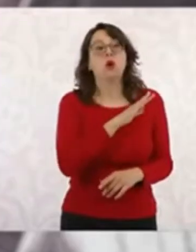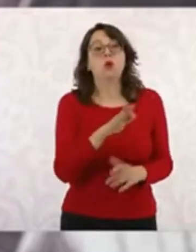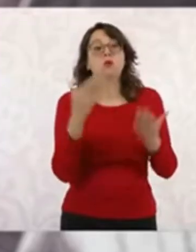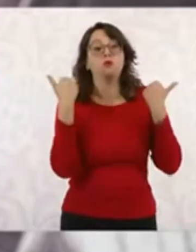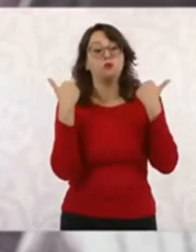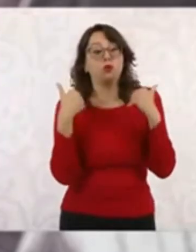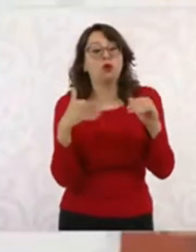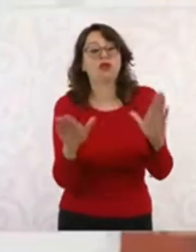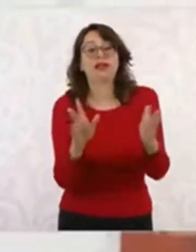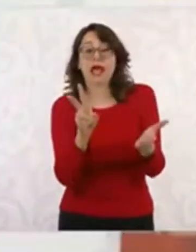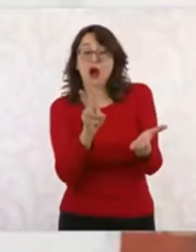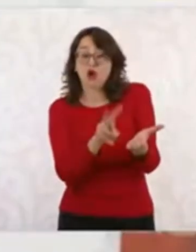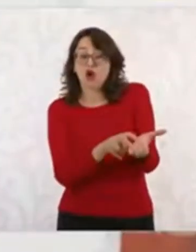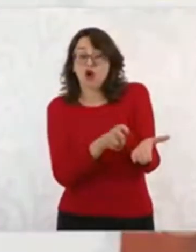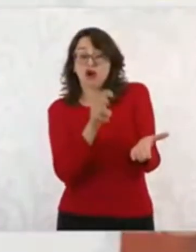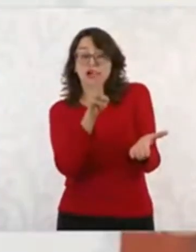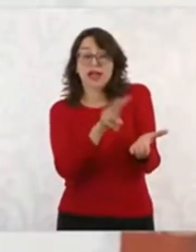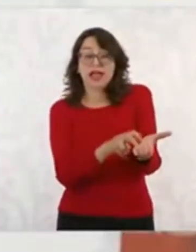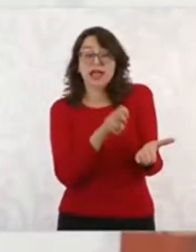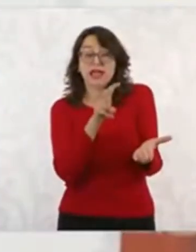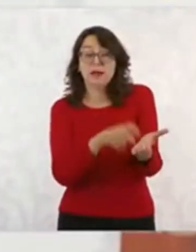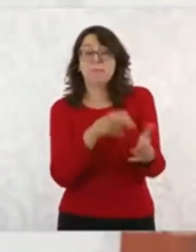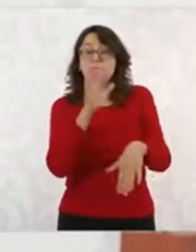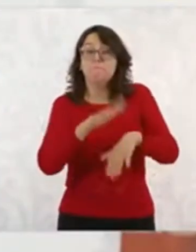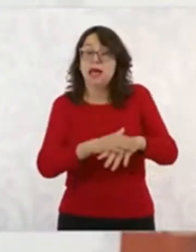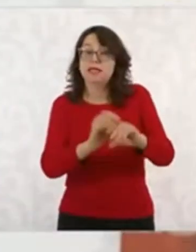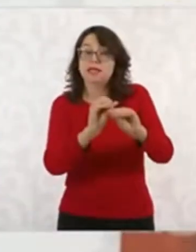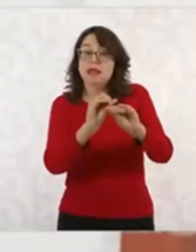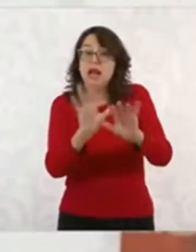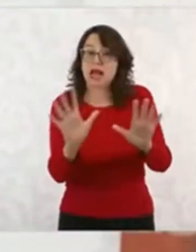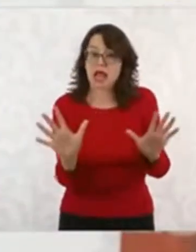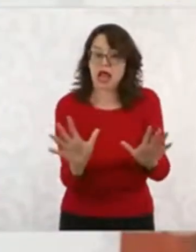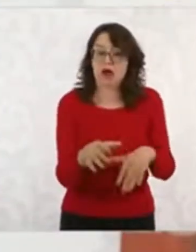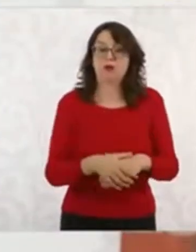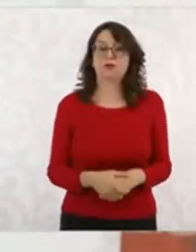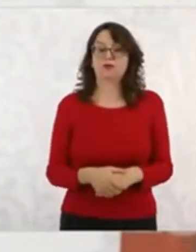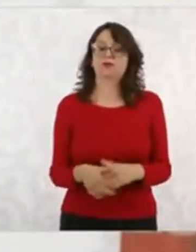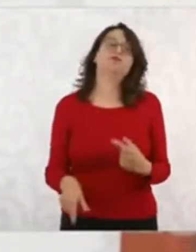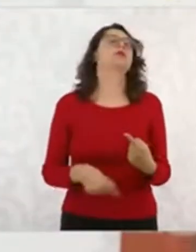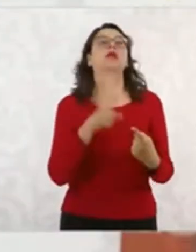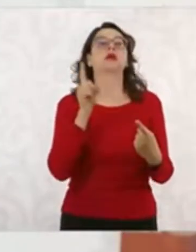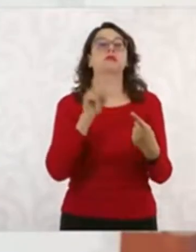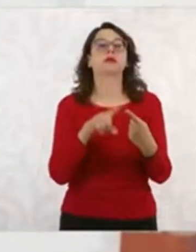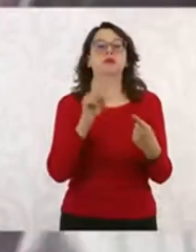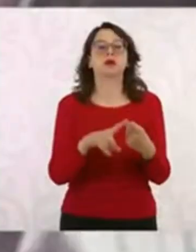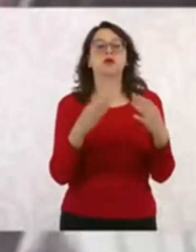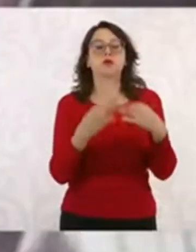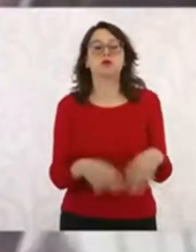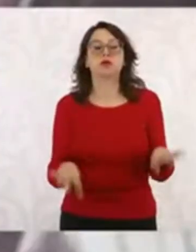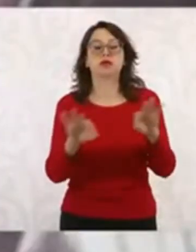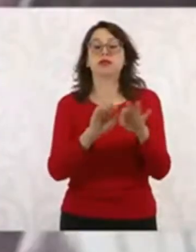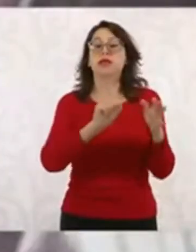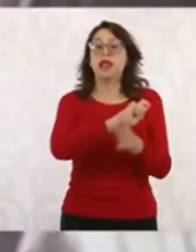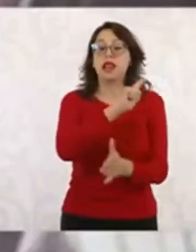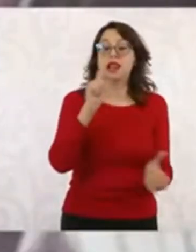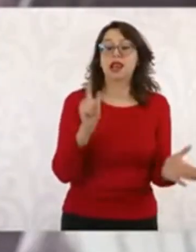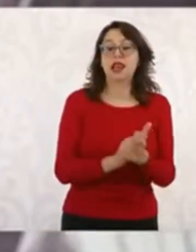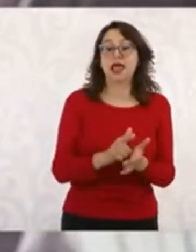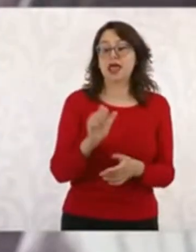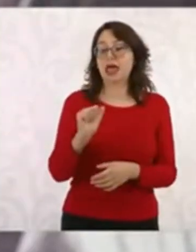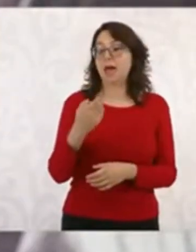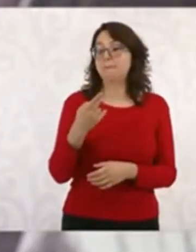sentido, simplemente dándole claridad. Primero, que se establezca que la ley de amparo es una ley